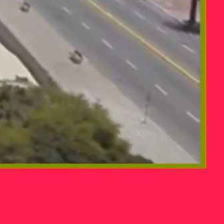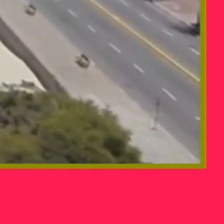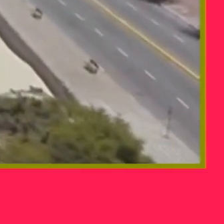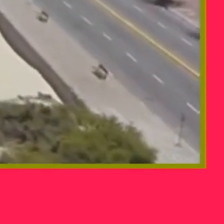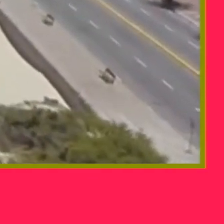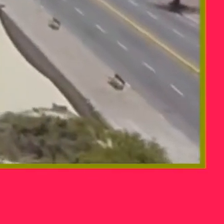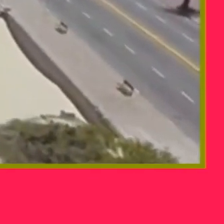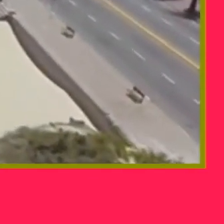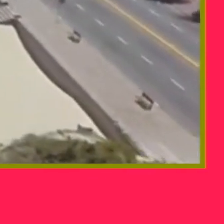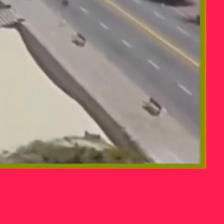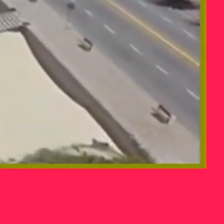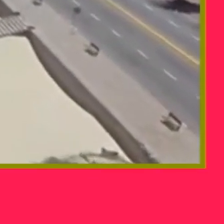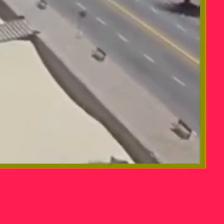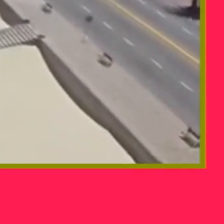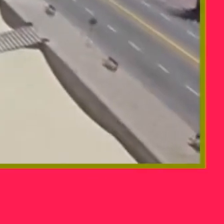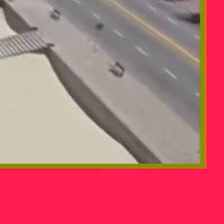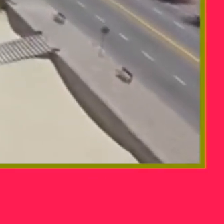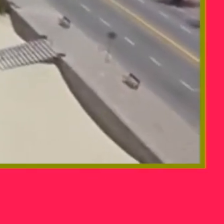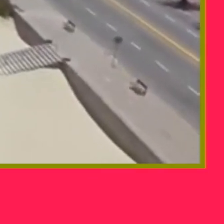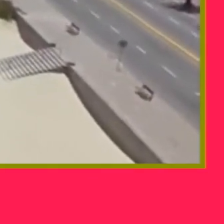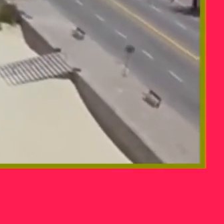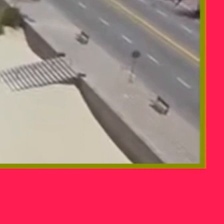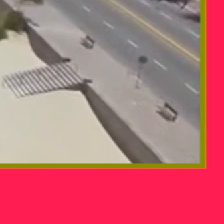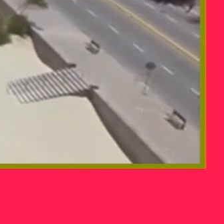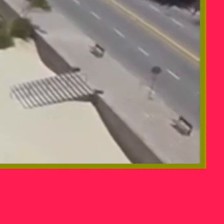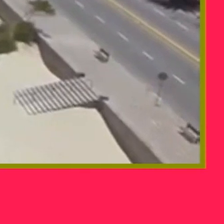mambo, la ruta 9 se baila así.